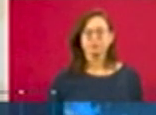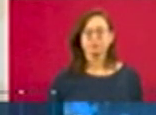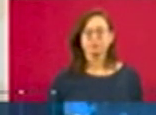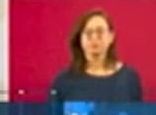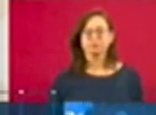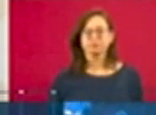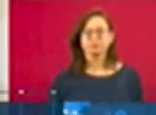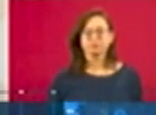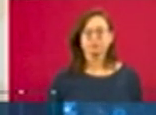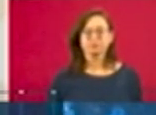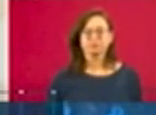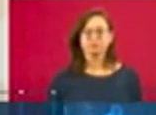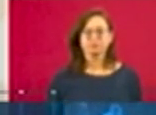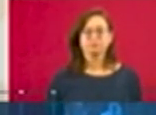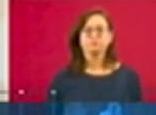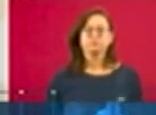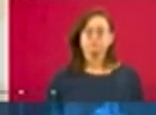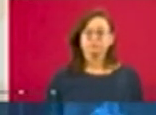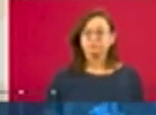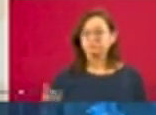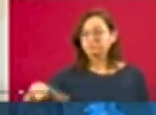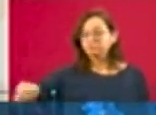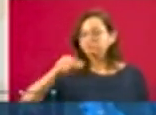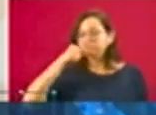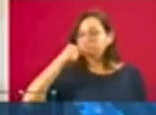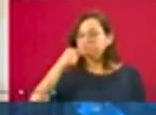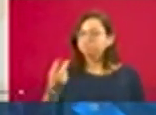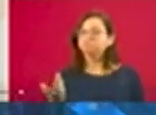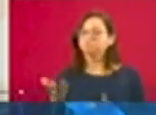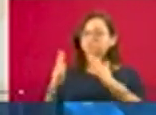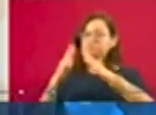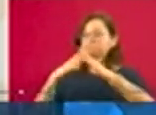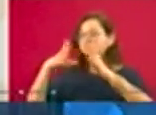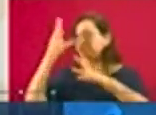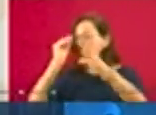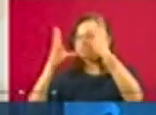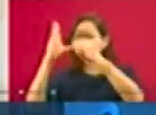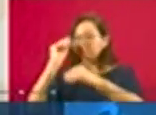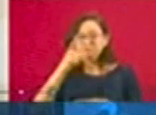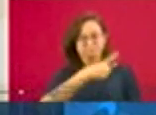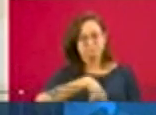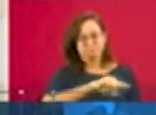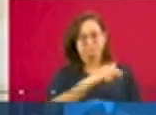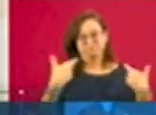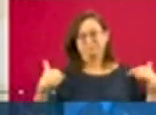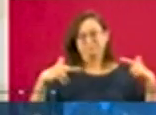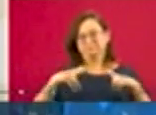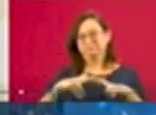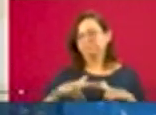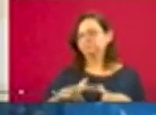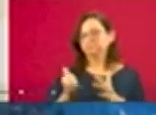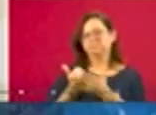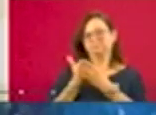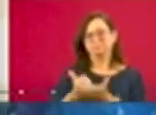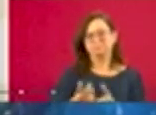Sí, pero aquí sí es, sí lo sabían y lo hicieron. Ahora, así dime, es. He escuchado quejas, me han mandado